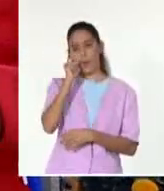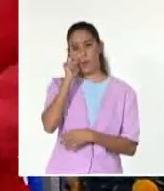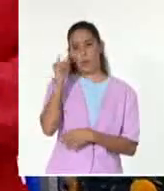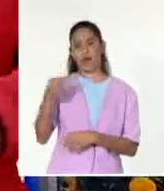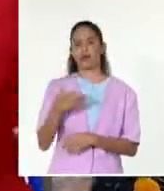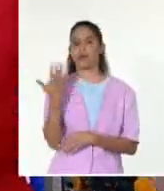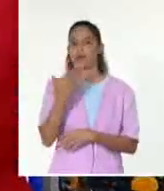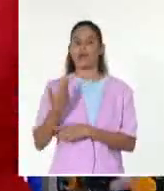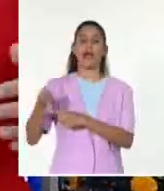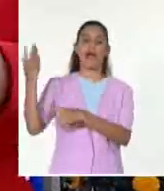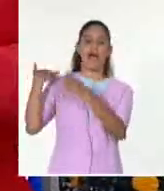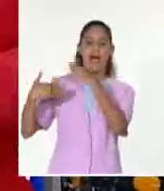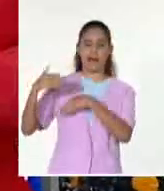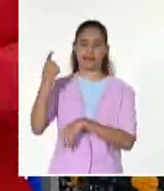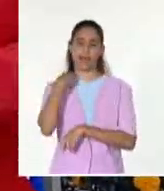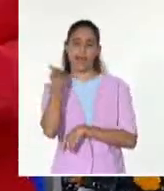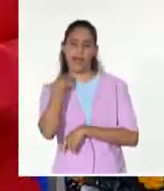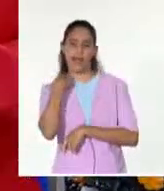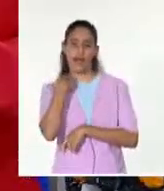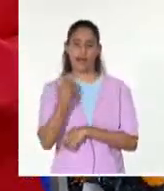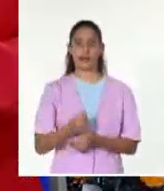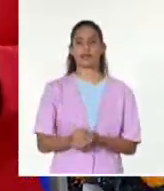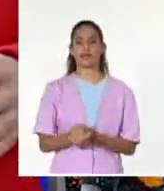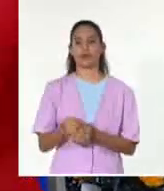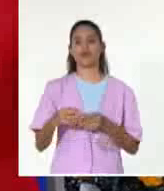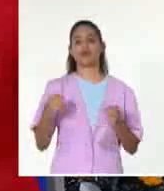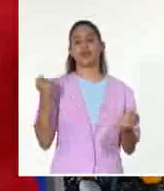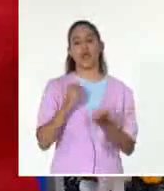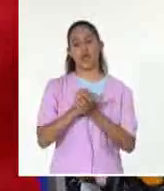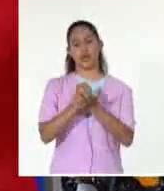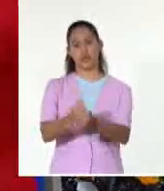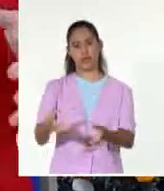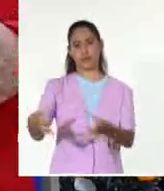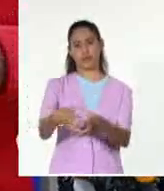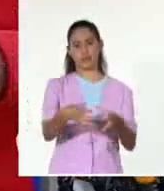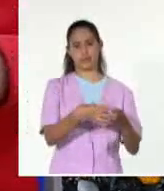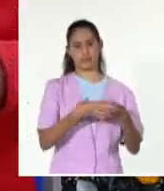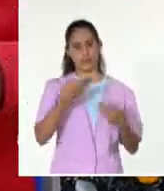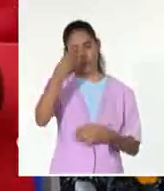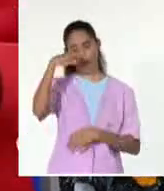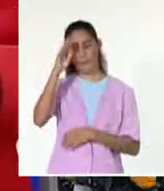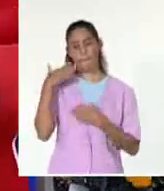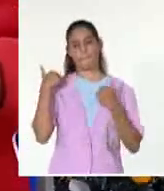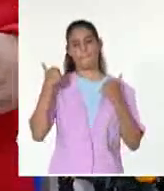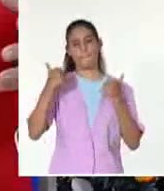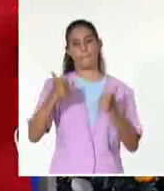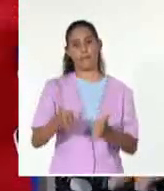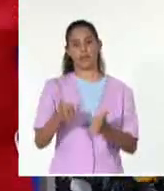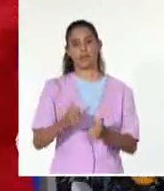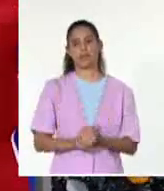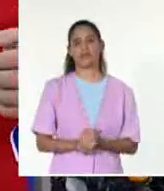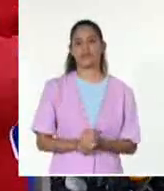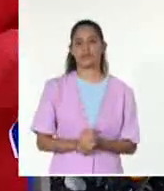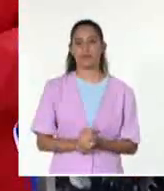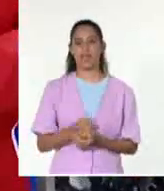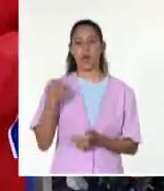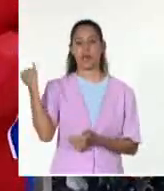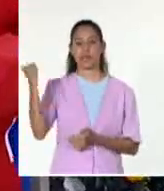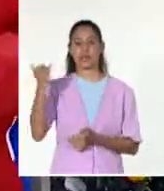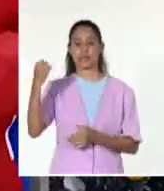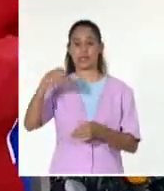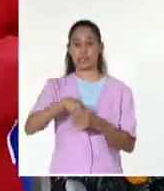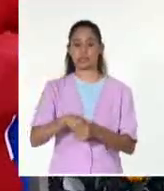de México el año pasado. En todo momento estuvo ayudando y apoyando al equipo cubano. Bueno, ahora viene al frente de Australia en su debut internacional y será un